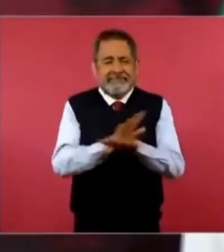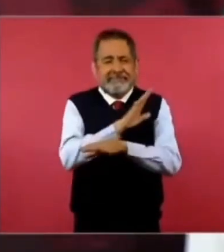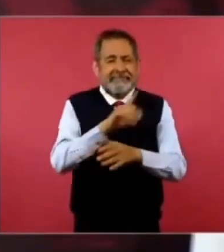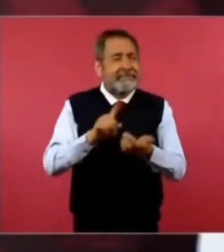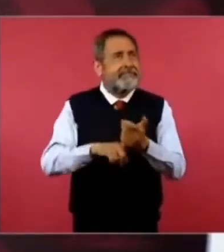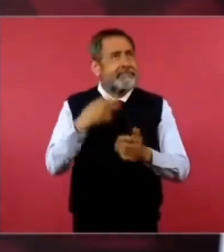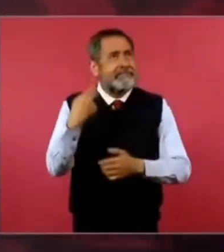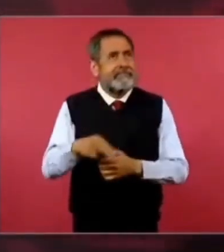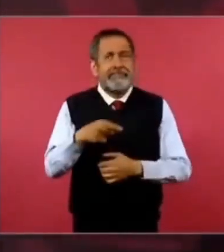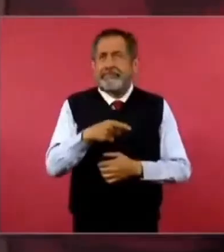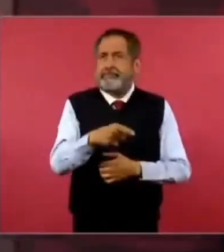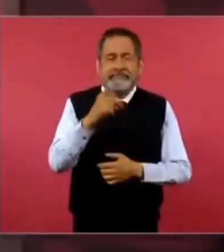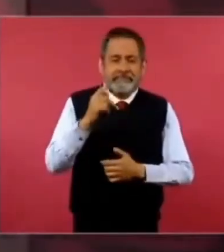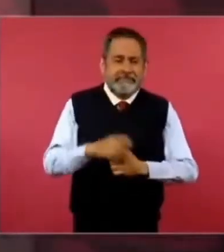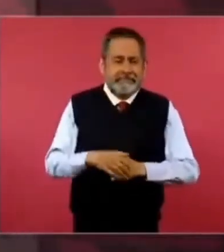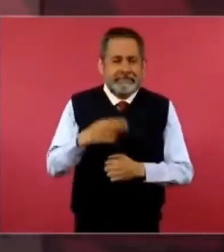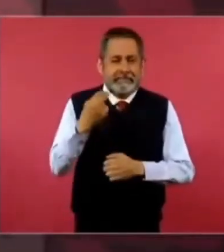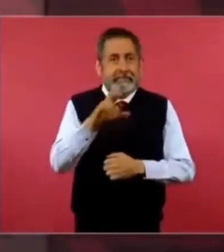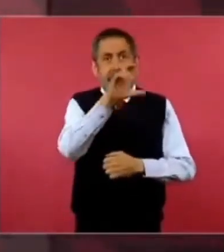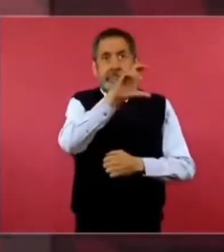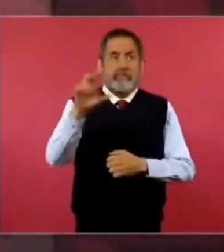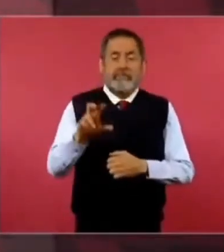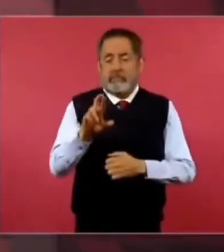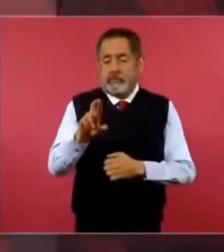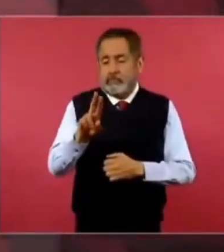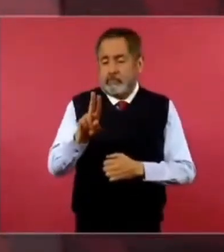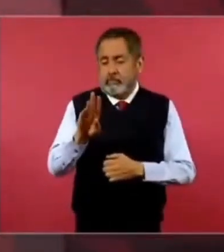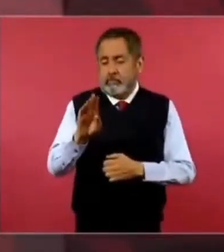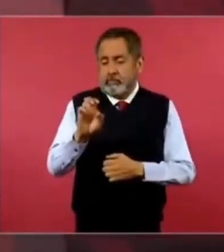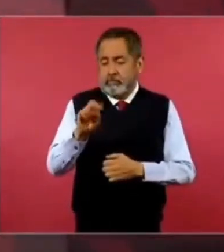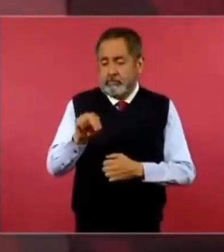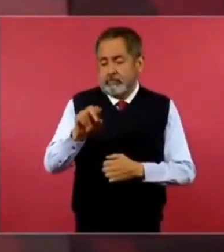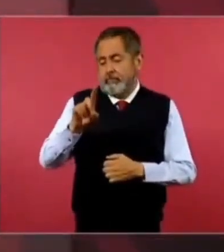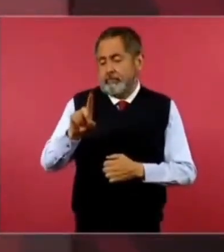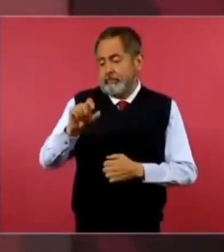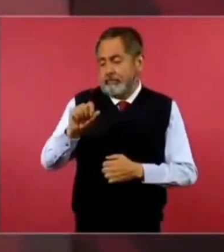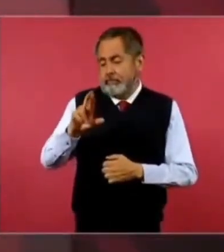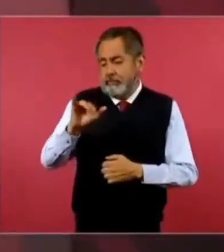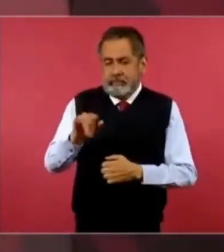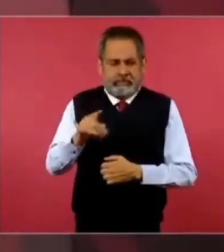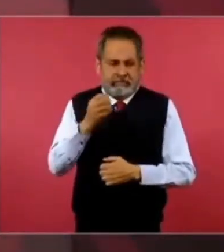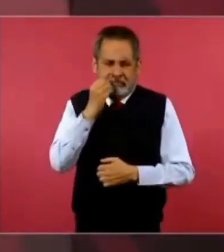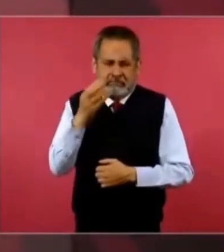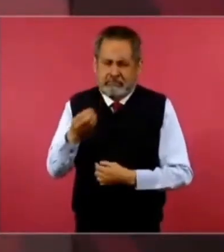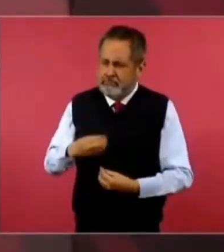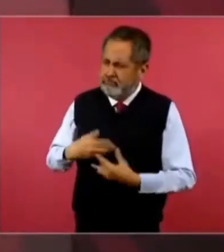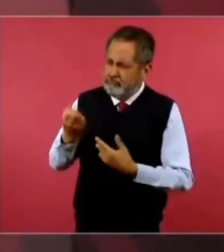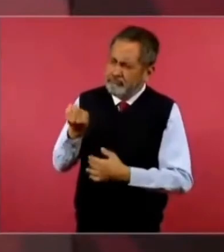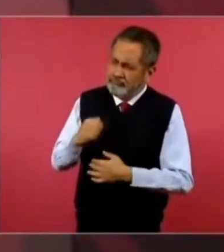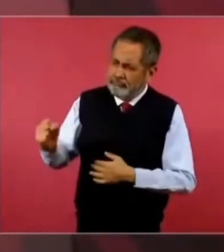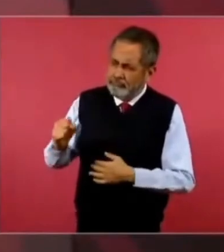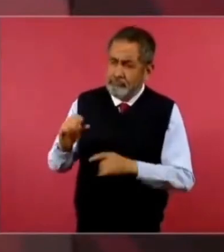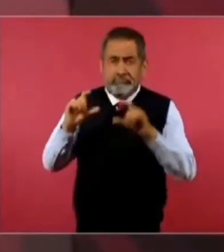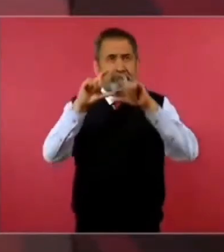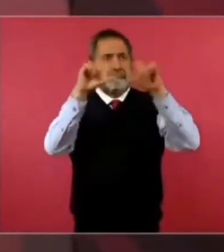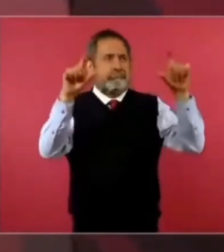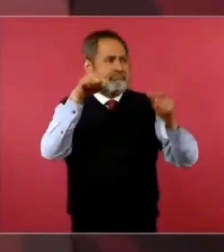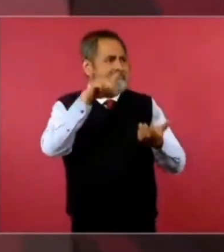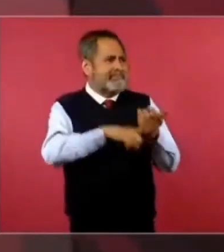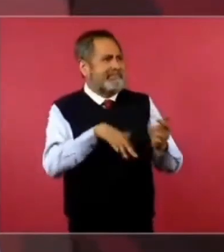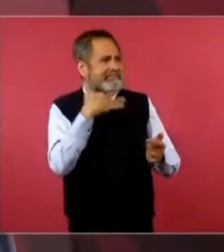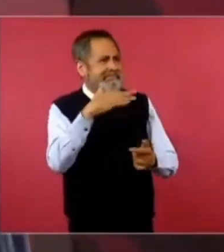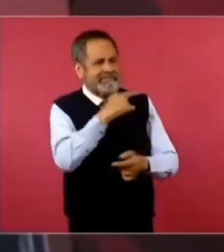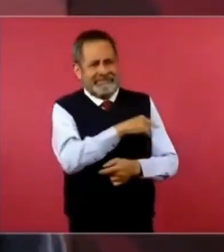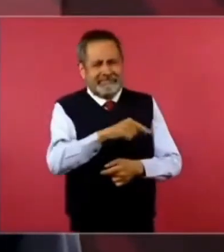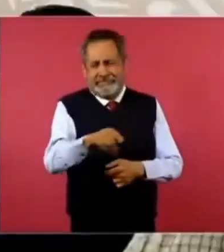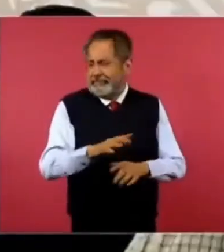nombre, porque se llama Rubén Darío la calle, imagínense, ese gran poeta nicaragüense. Le deberían de llamar a